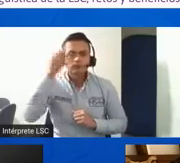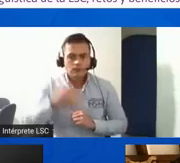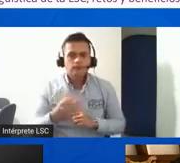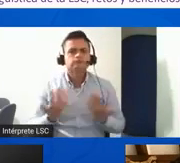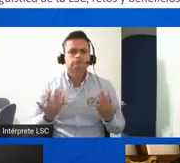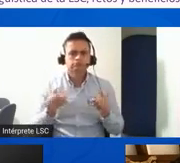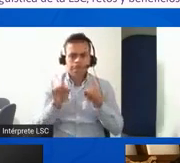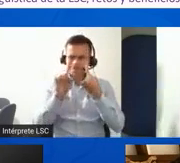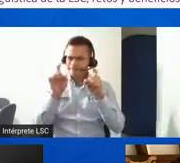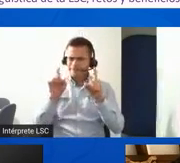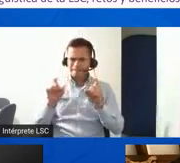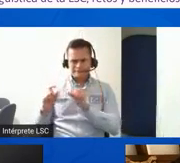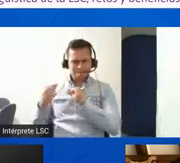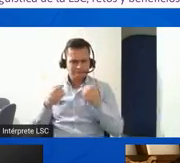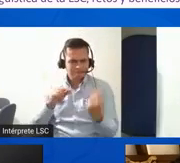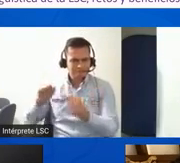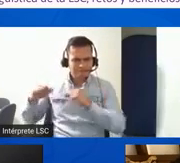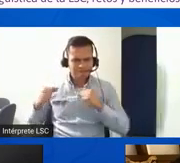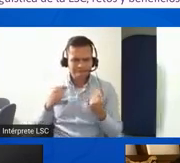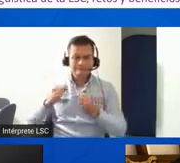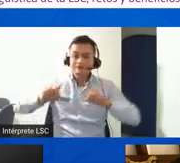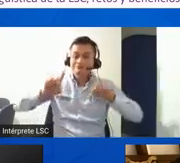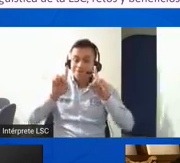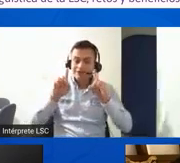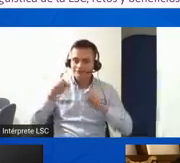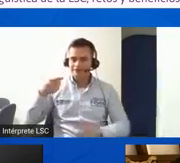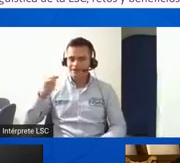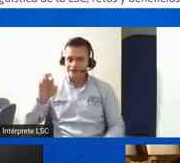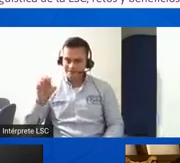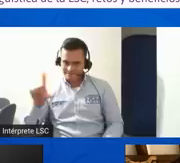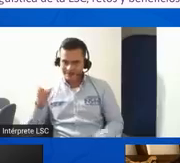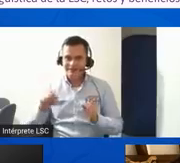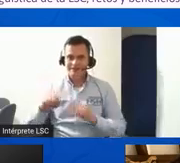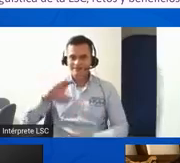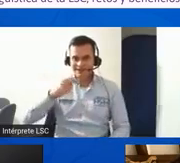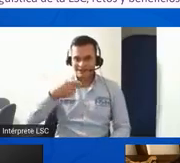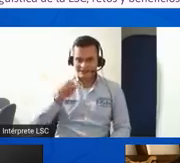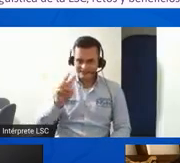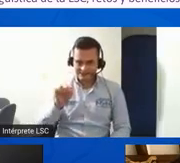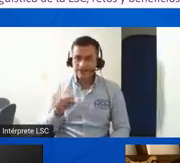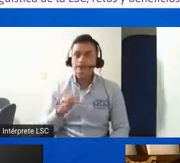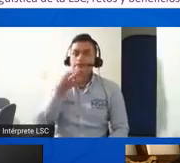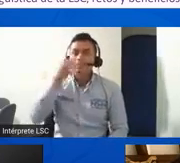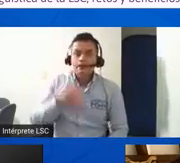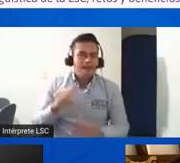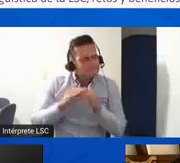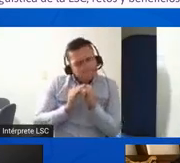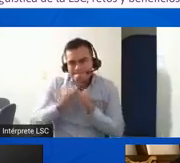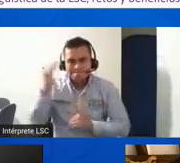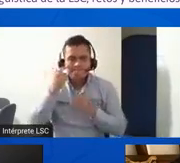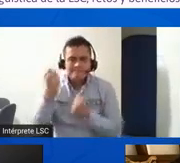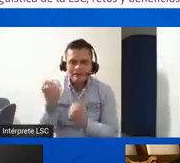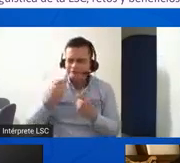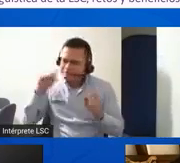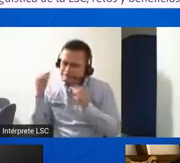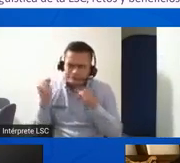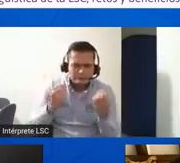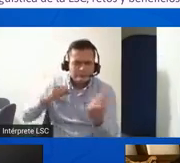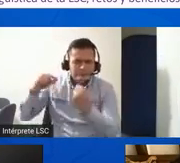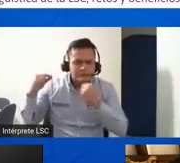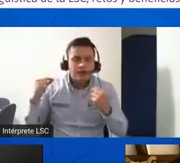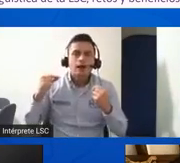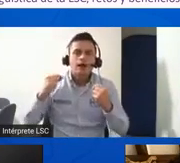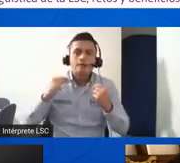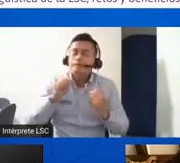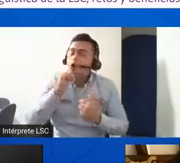discutieron, pero yo creo que Gabriel, que está aquí, no me va a dejar mentir, y Cristian, el punto más álgido de todo este proyecto de ley fue que se hundiera, o